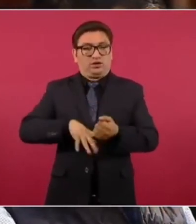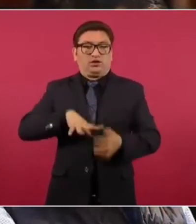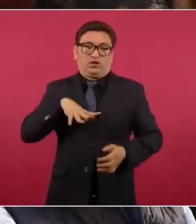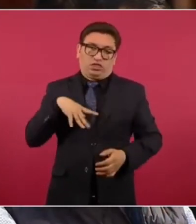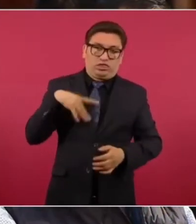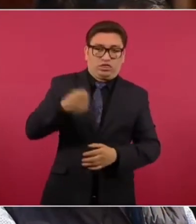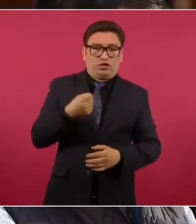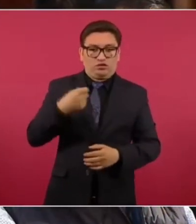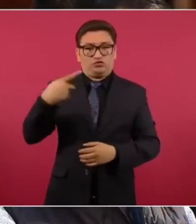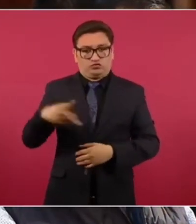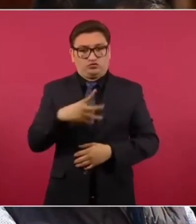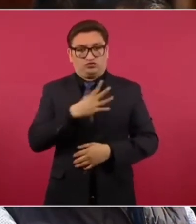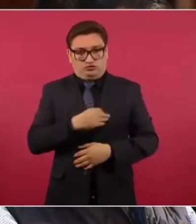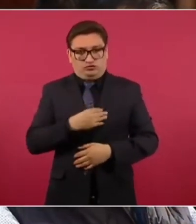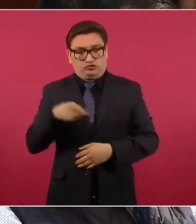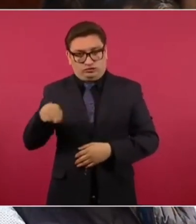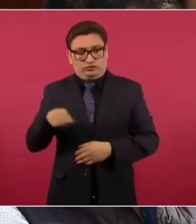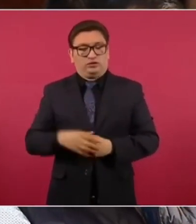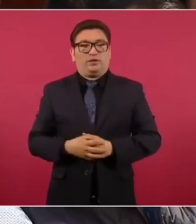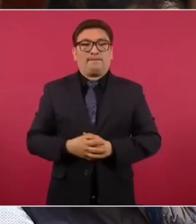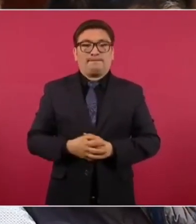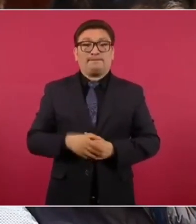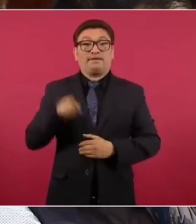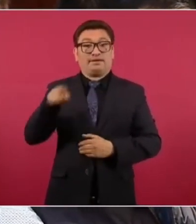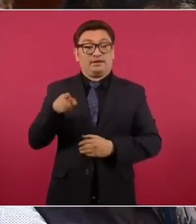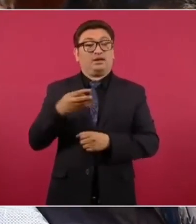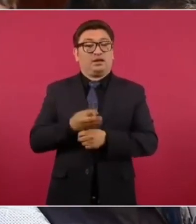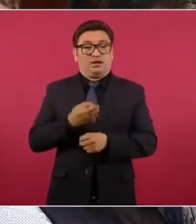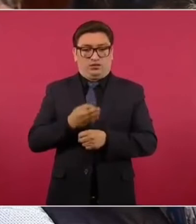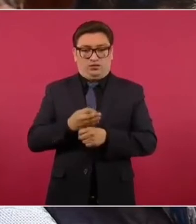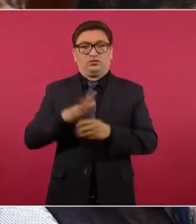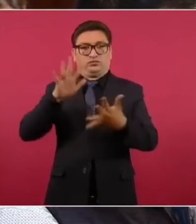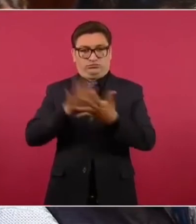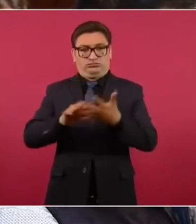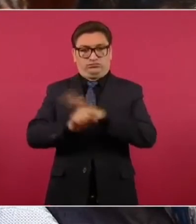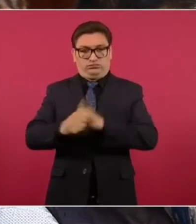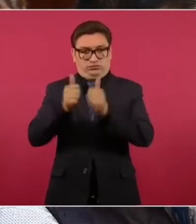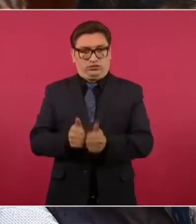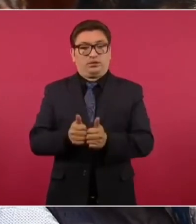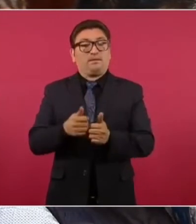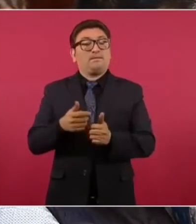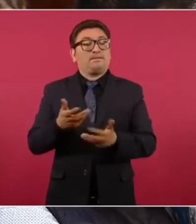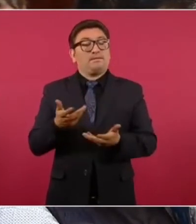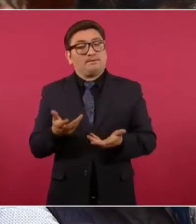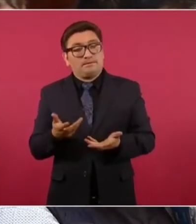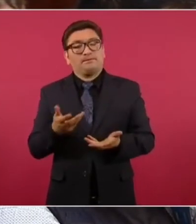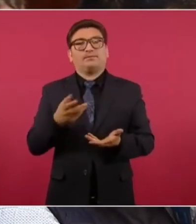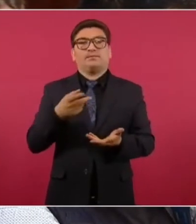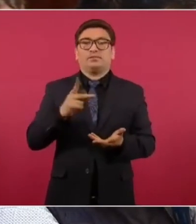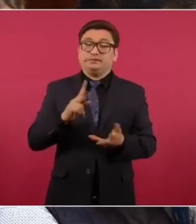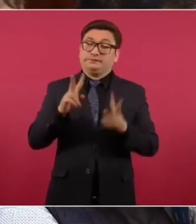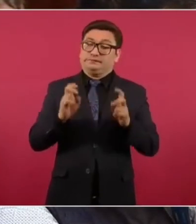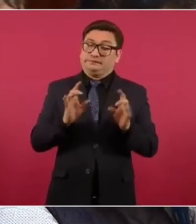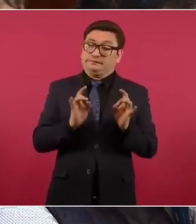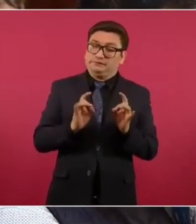en contra de uno de sus menores. Él se encuentra aún en la cárcel. Sin embargo, presidente, es un tema delicado